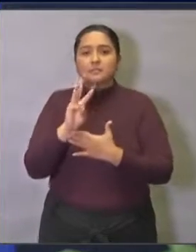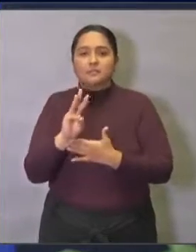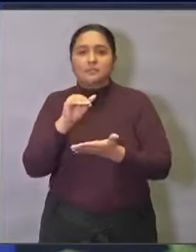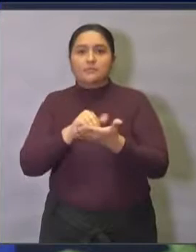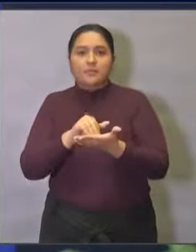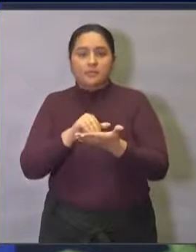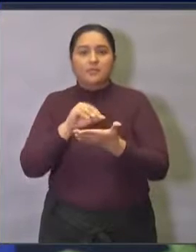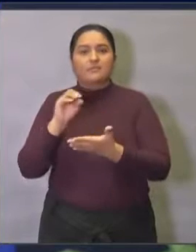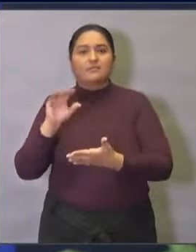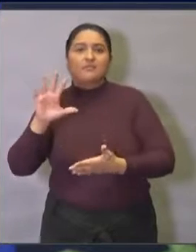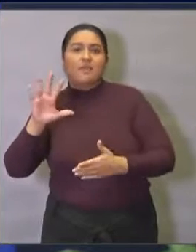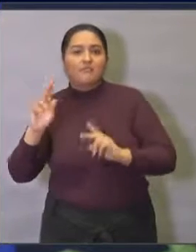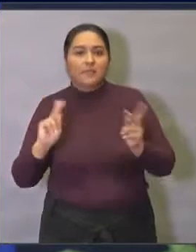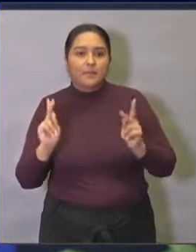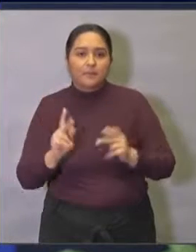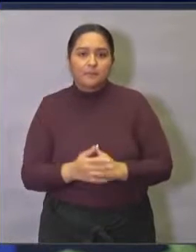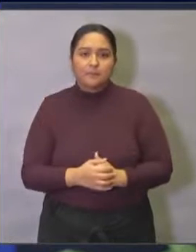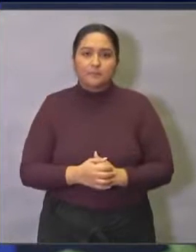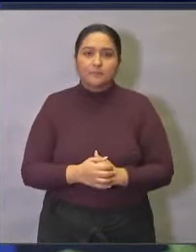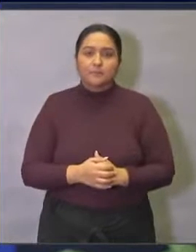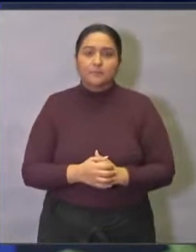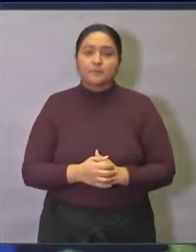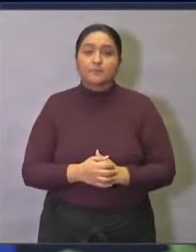566,005 personas.